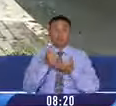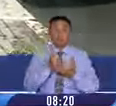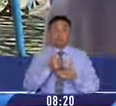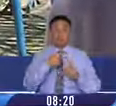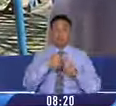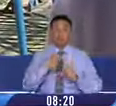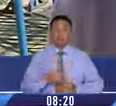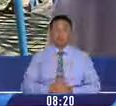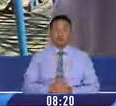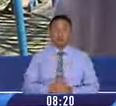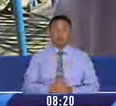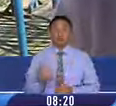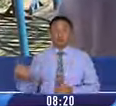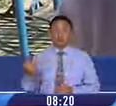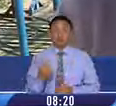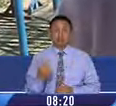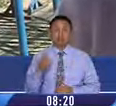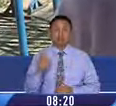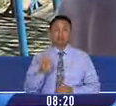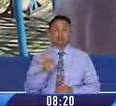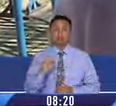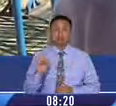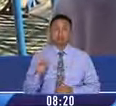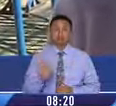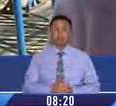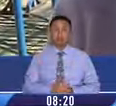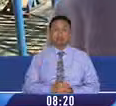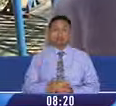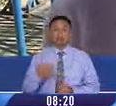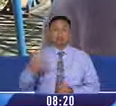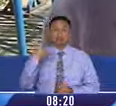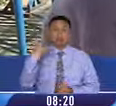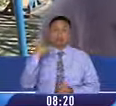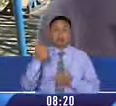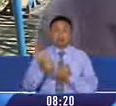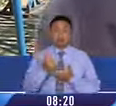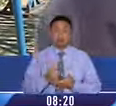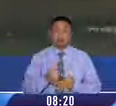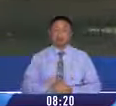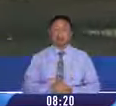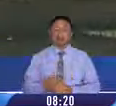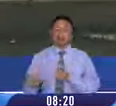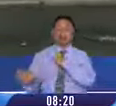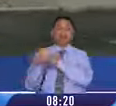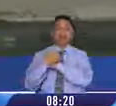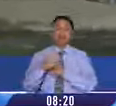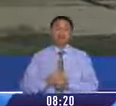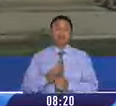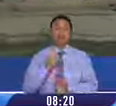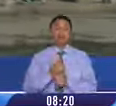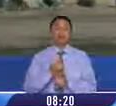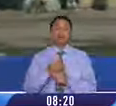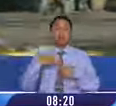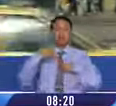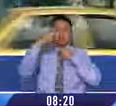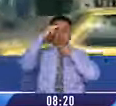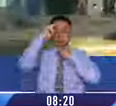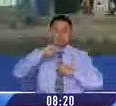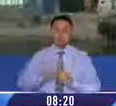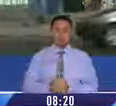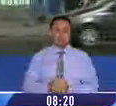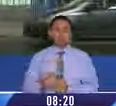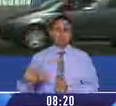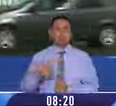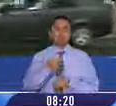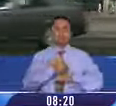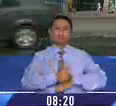positiva. Nadie viene a arreglar, por más que le esté llamando, no hacen caso. Por ello acudieron a nuestro noticiero para llegar a